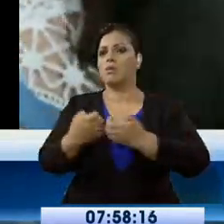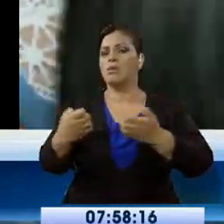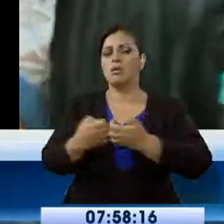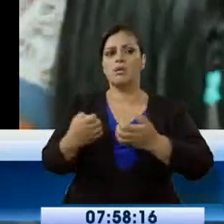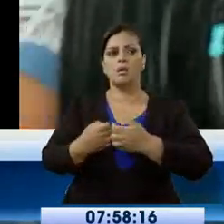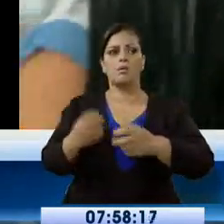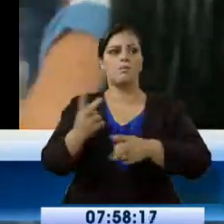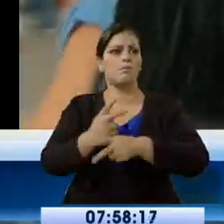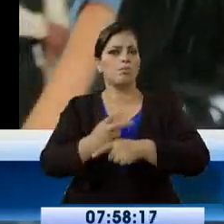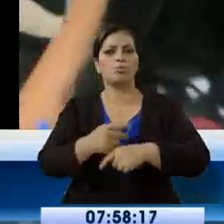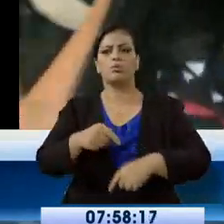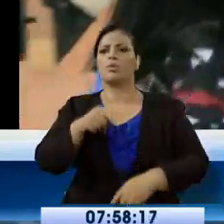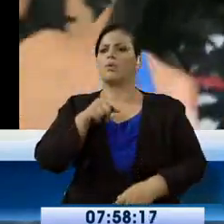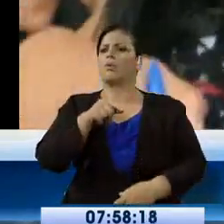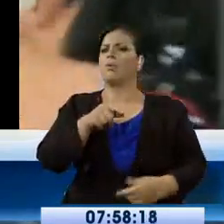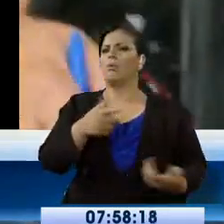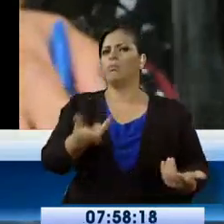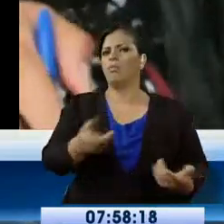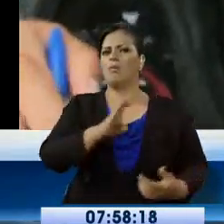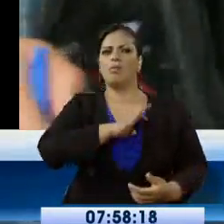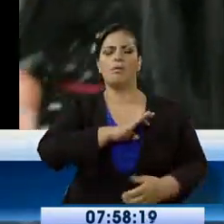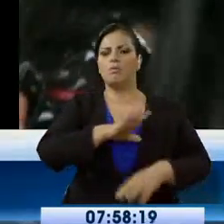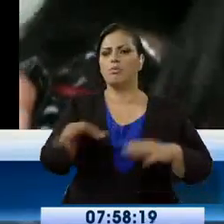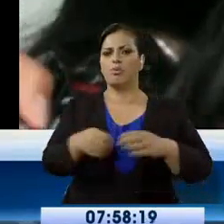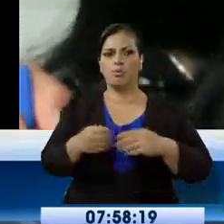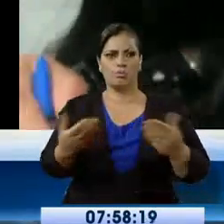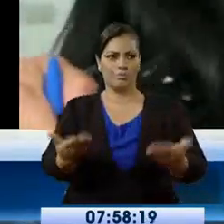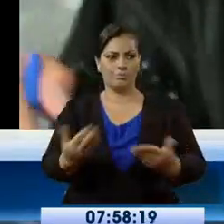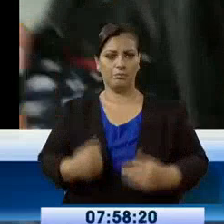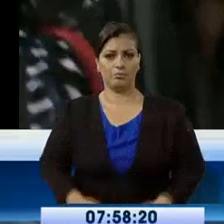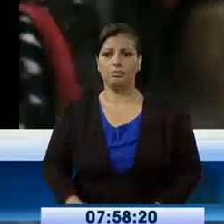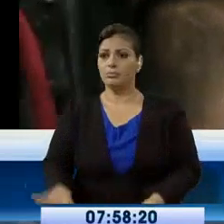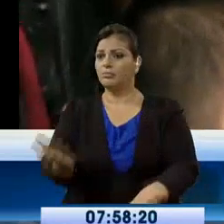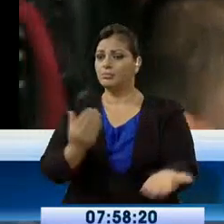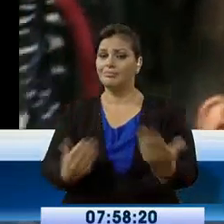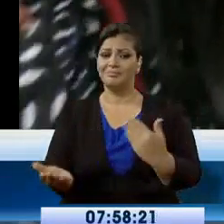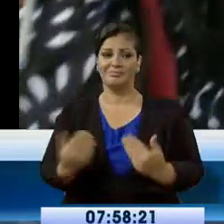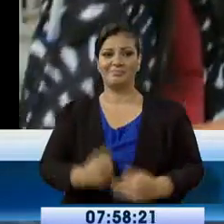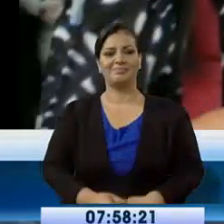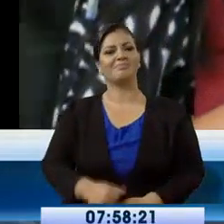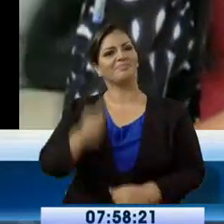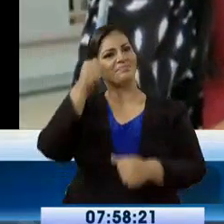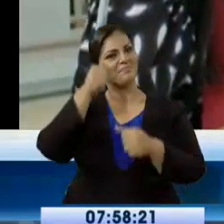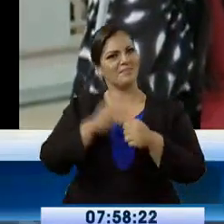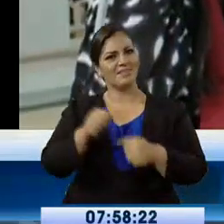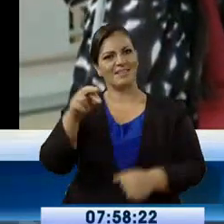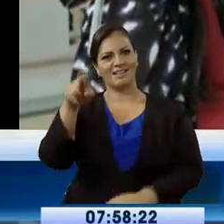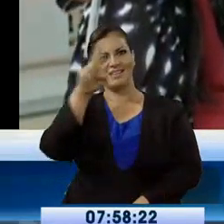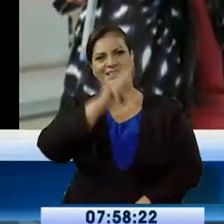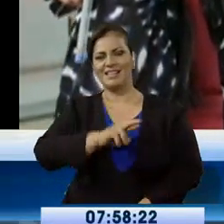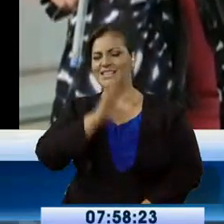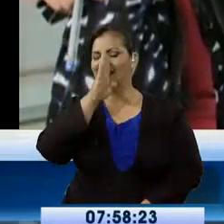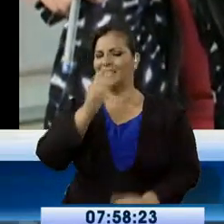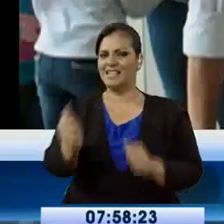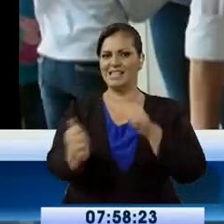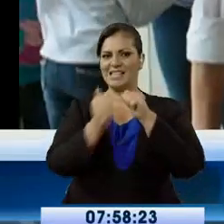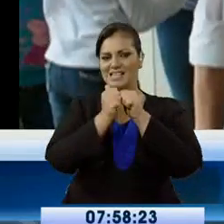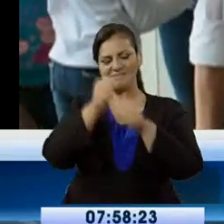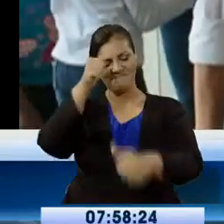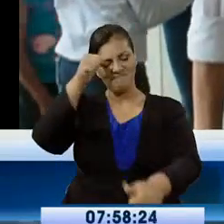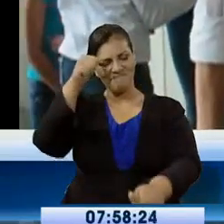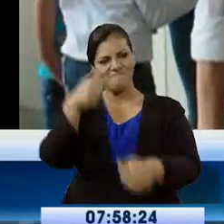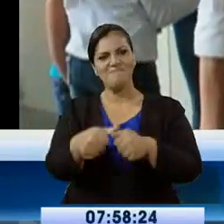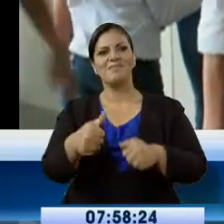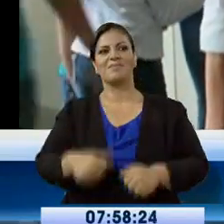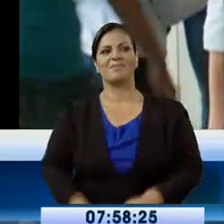estaremos prestos para receptar sus denuncias. Recuerden, la noticia siempre más cerca de ti. Mañana, a lo largo de todo